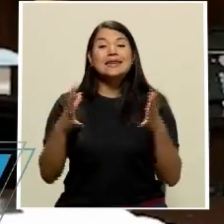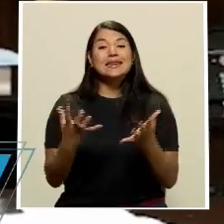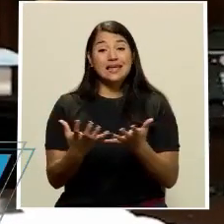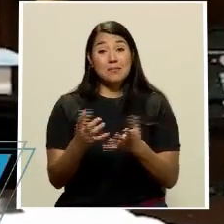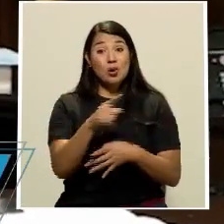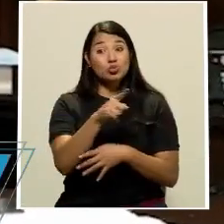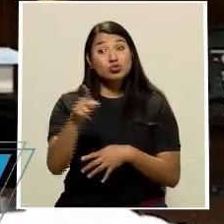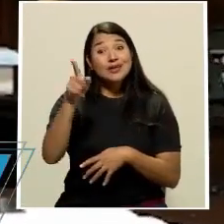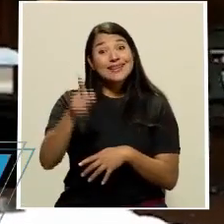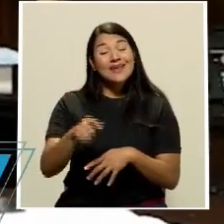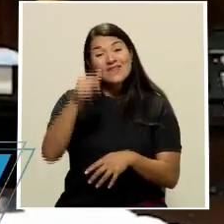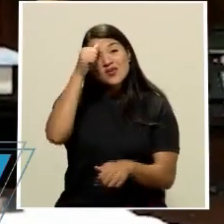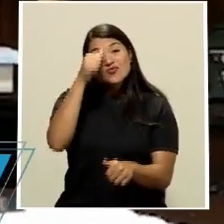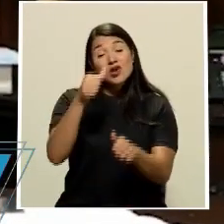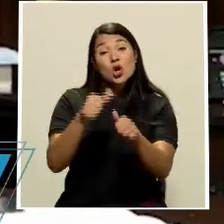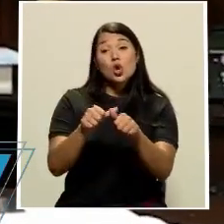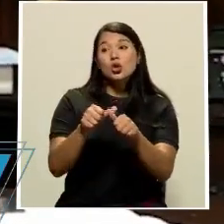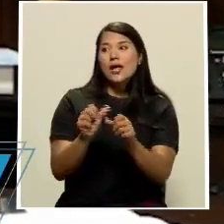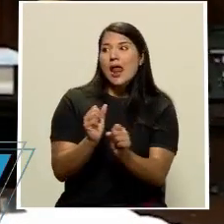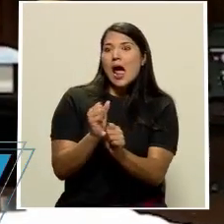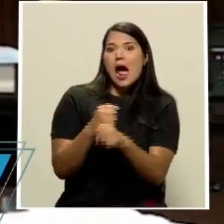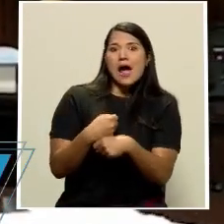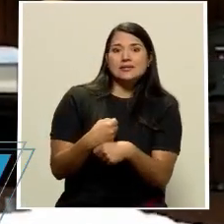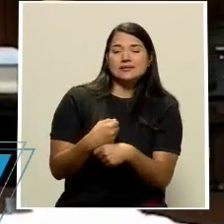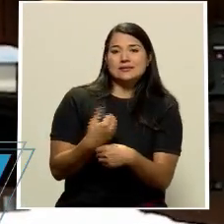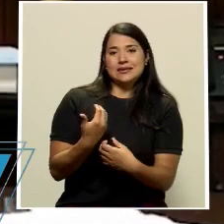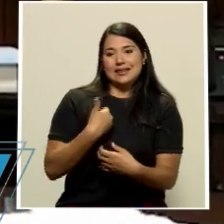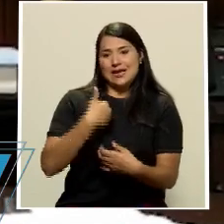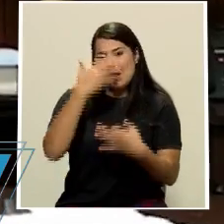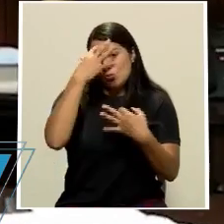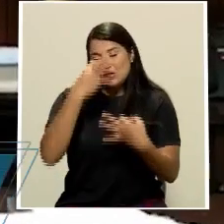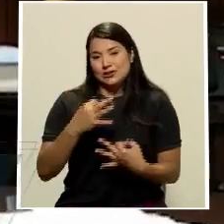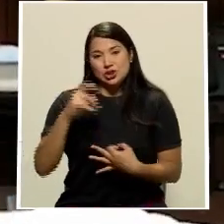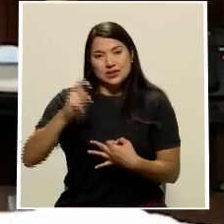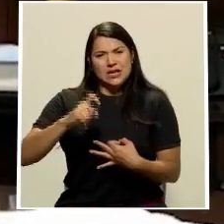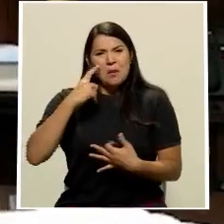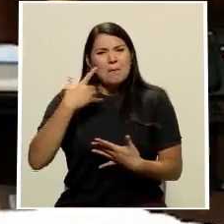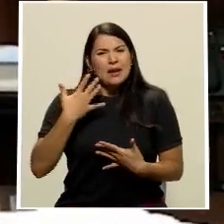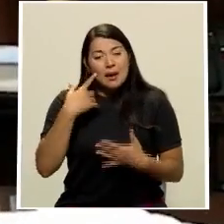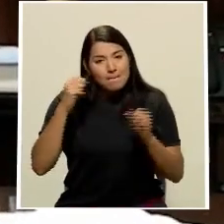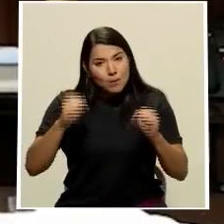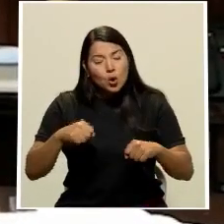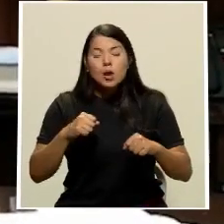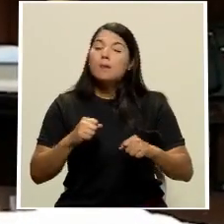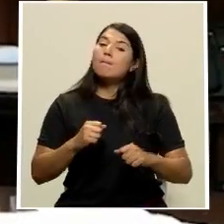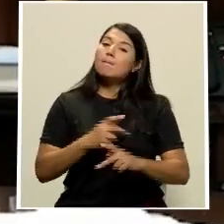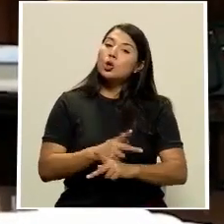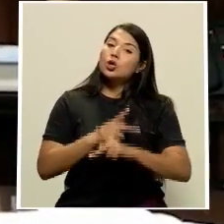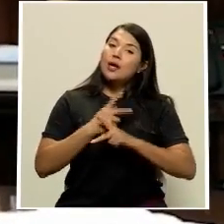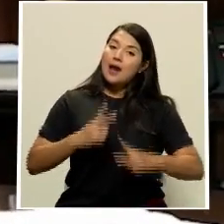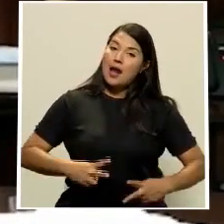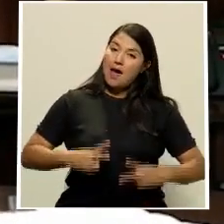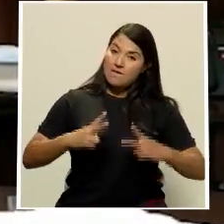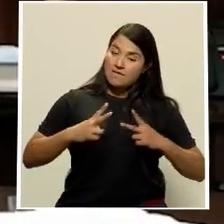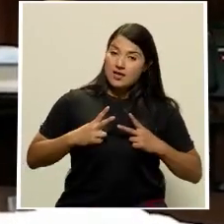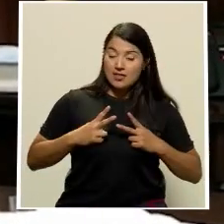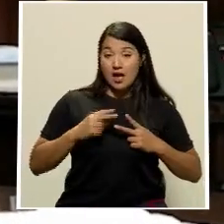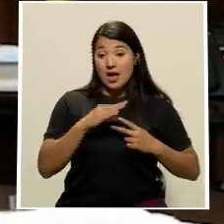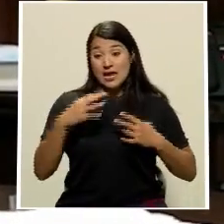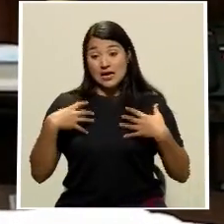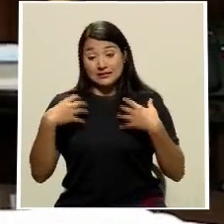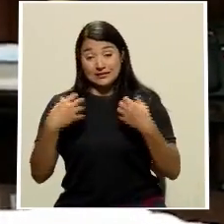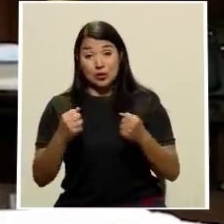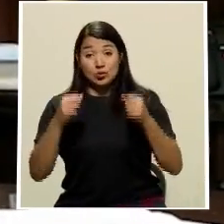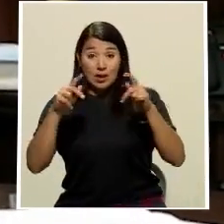recordarlo, hace necesarias medidas para proteger la vida y la salud de las personas que lamentablemente causan efectos